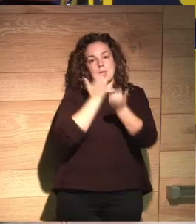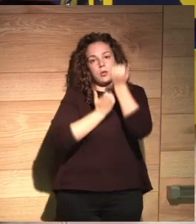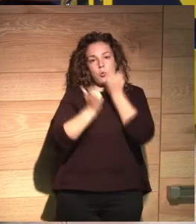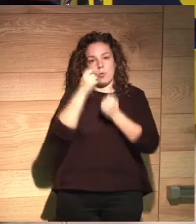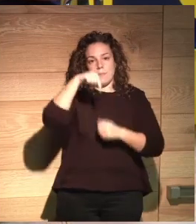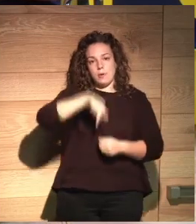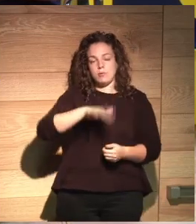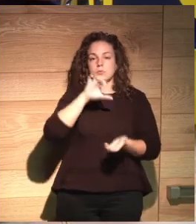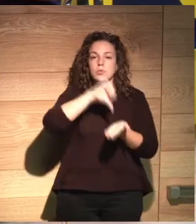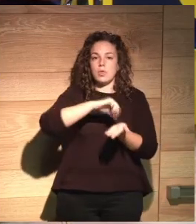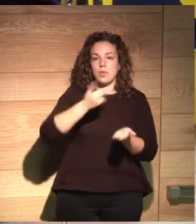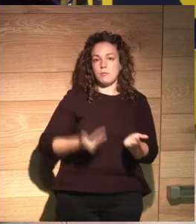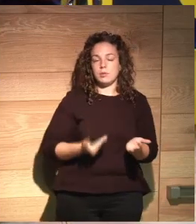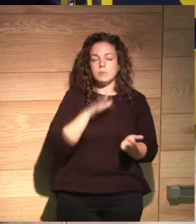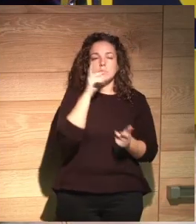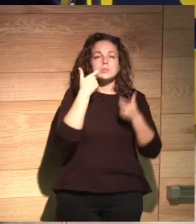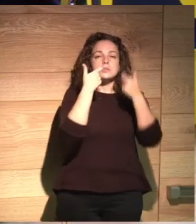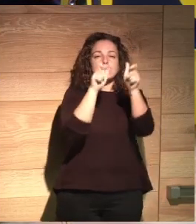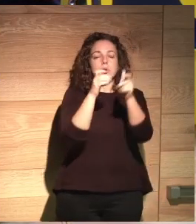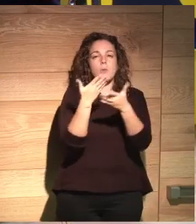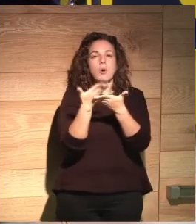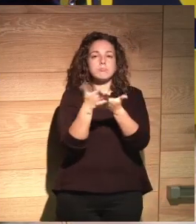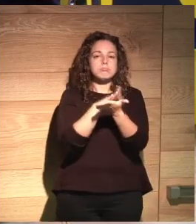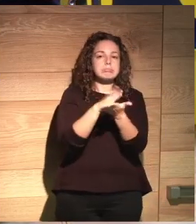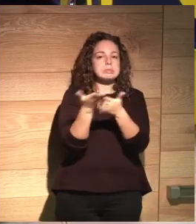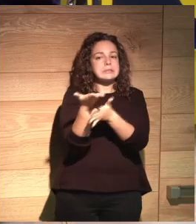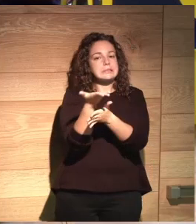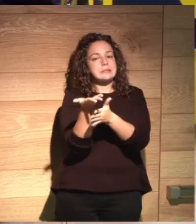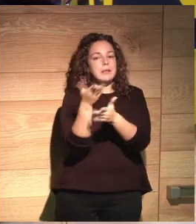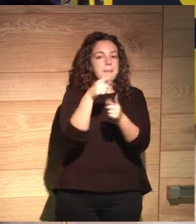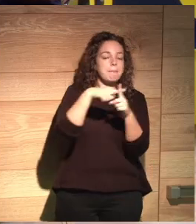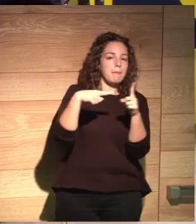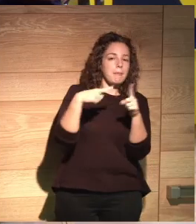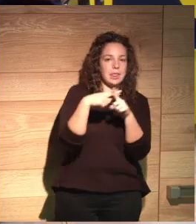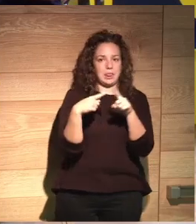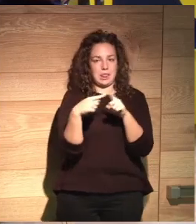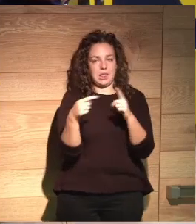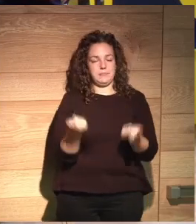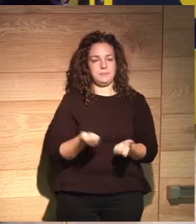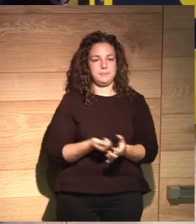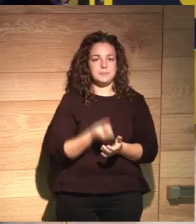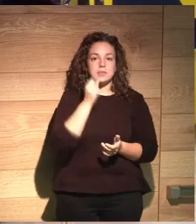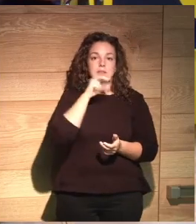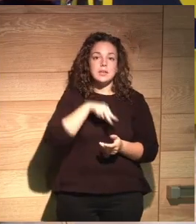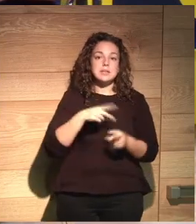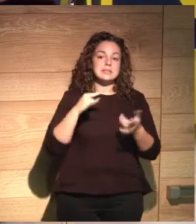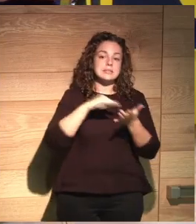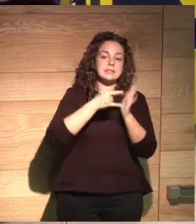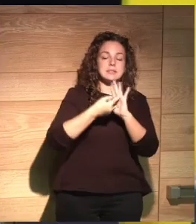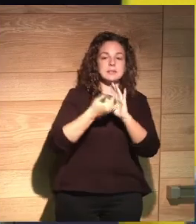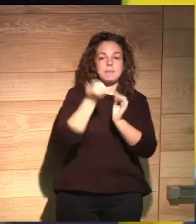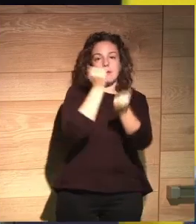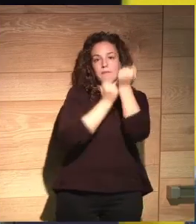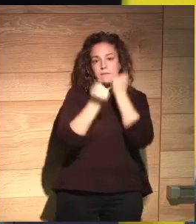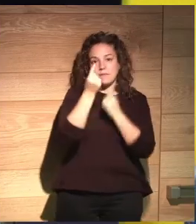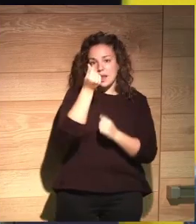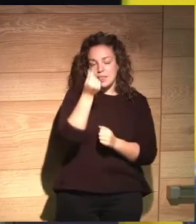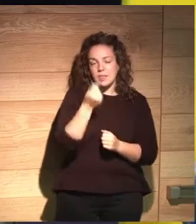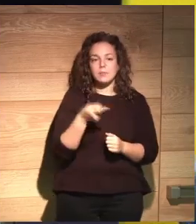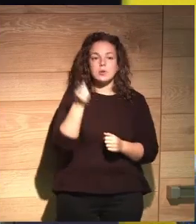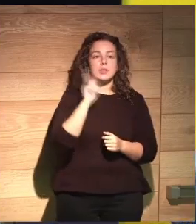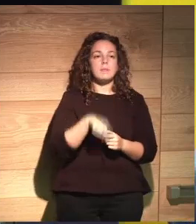hay como un sector intermediario que que son los sistemas financieros pero todos